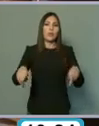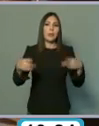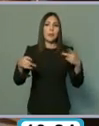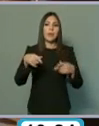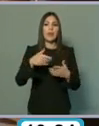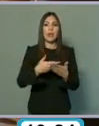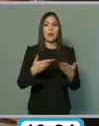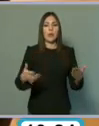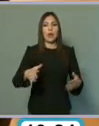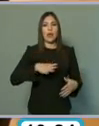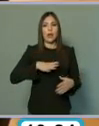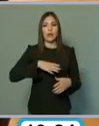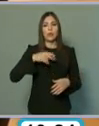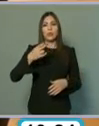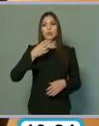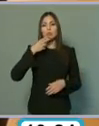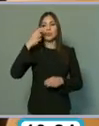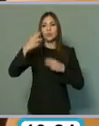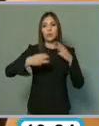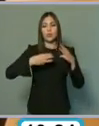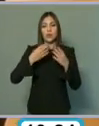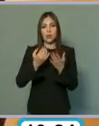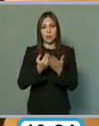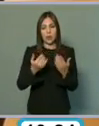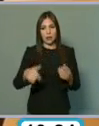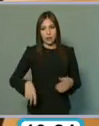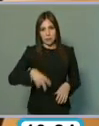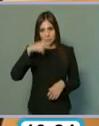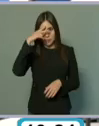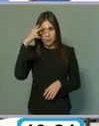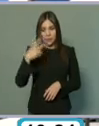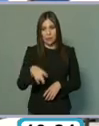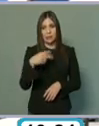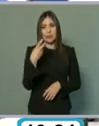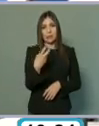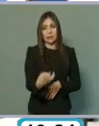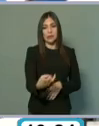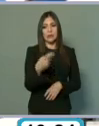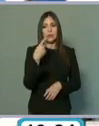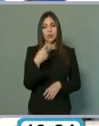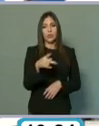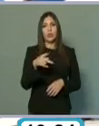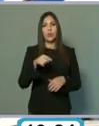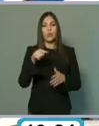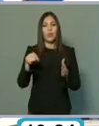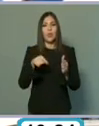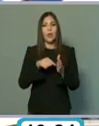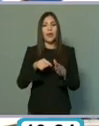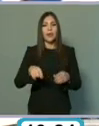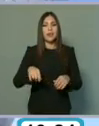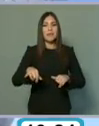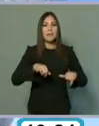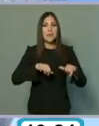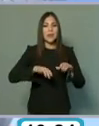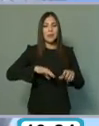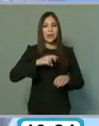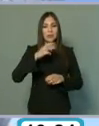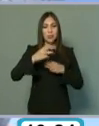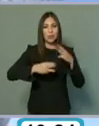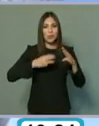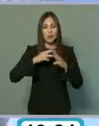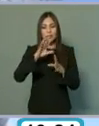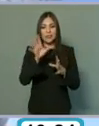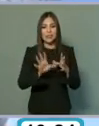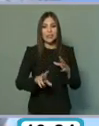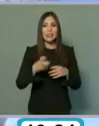están presentes en todo el mundo, inclusive aquí en México, eso, nuestra geografía, por decir de alguna manera, nos